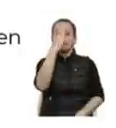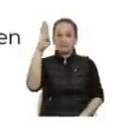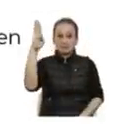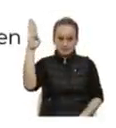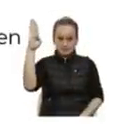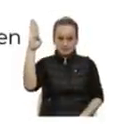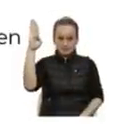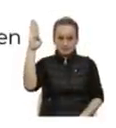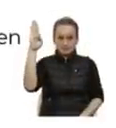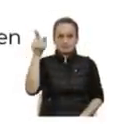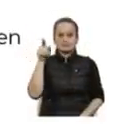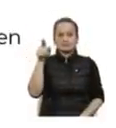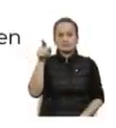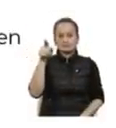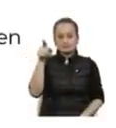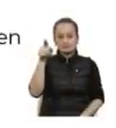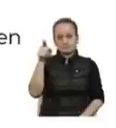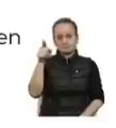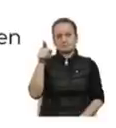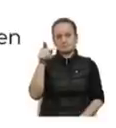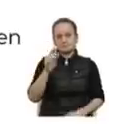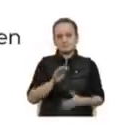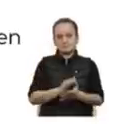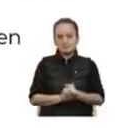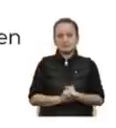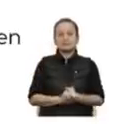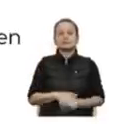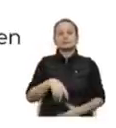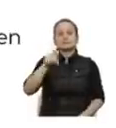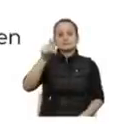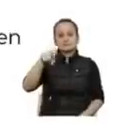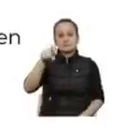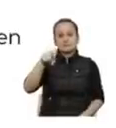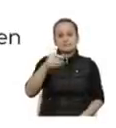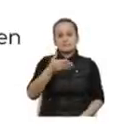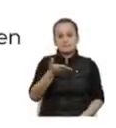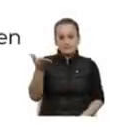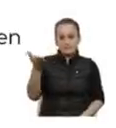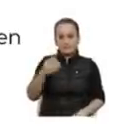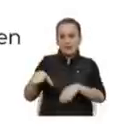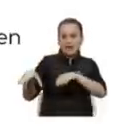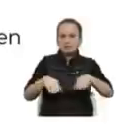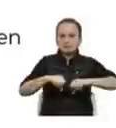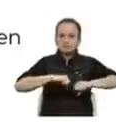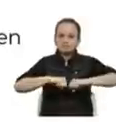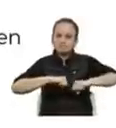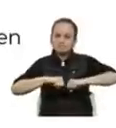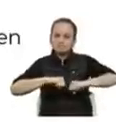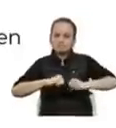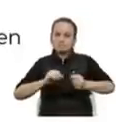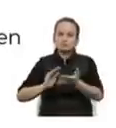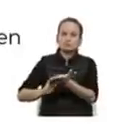Barranquilla y la necesidad de acciones